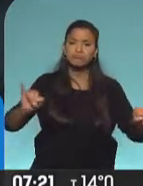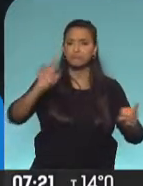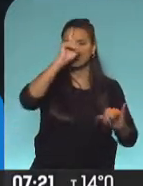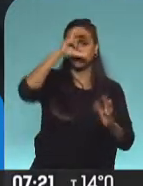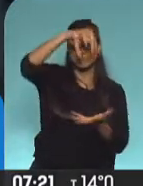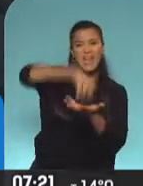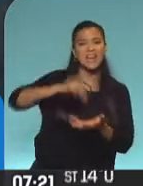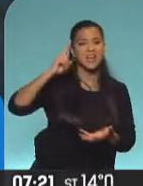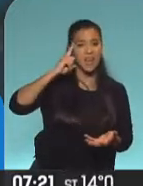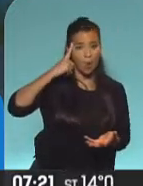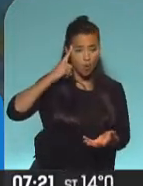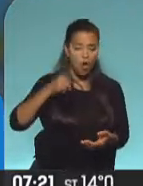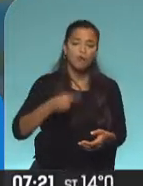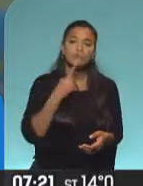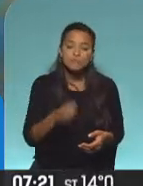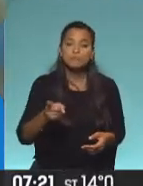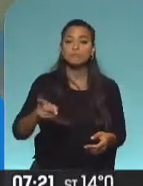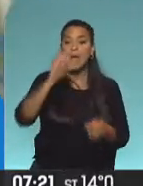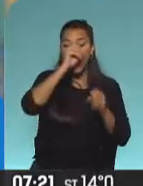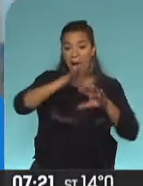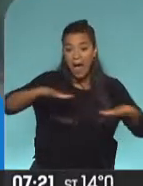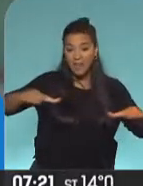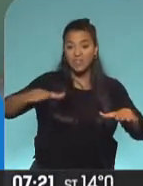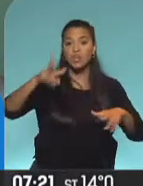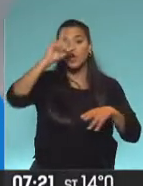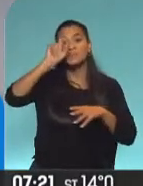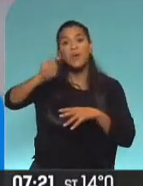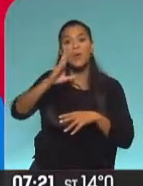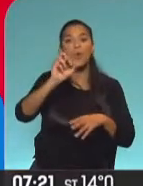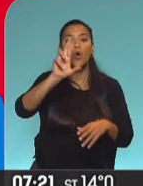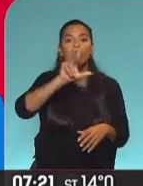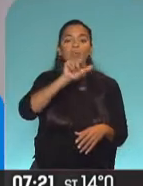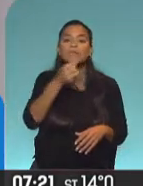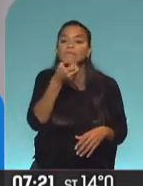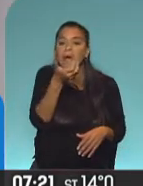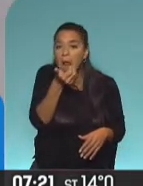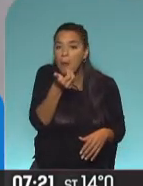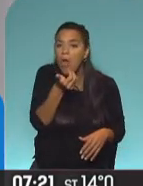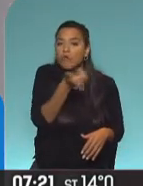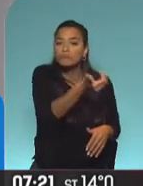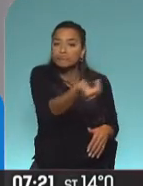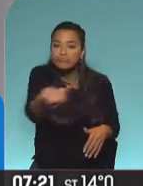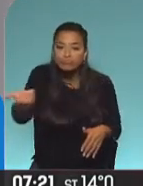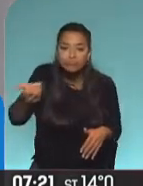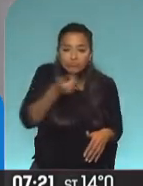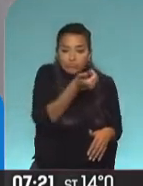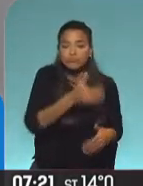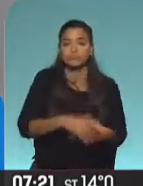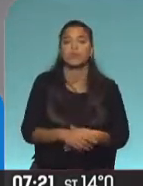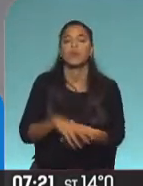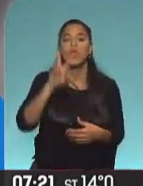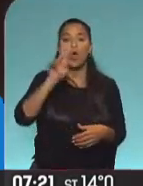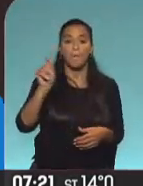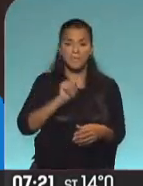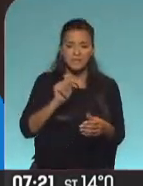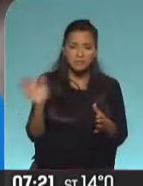neuropsiquiátrico sucedió en los jardines del hospital borda con un grabador de periodista que circulaba entre los presentes dos meses